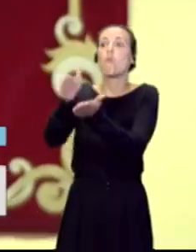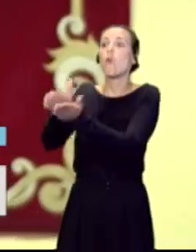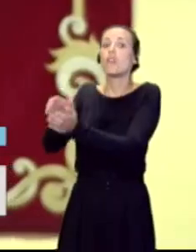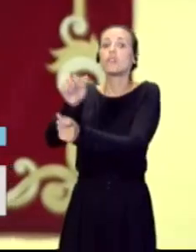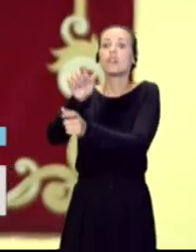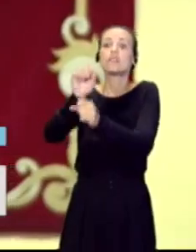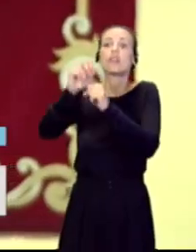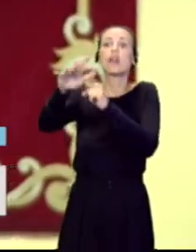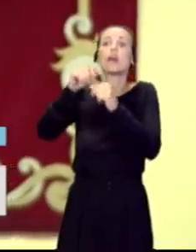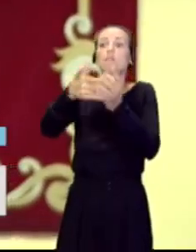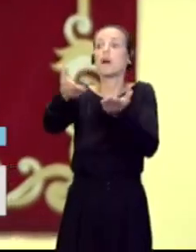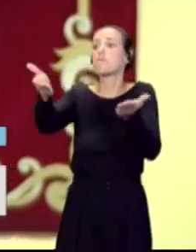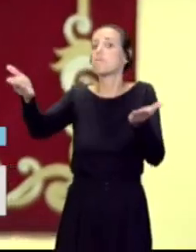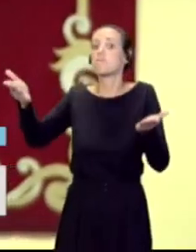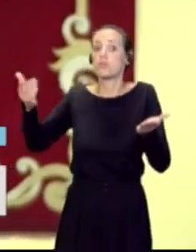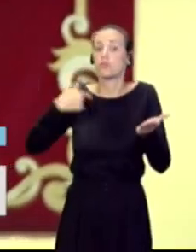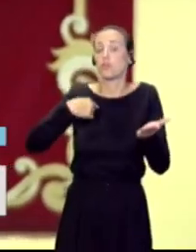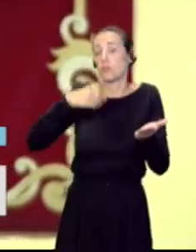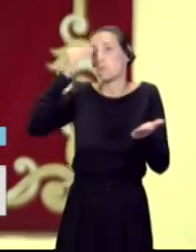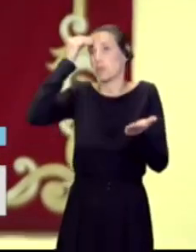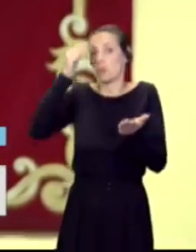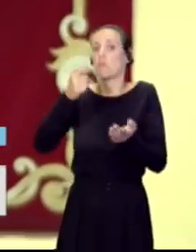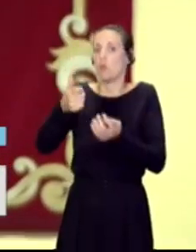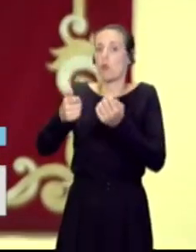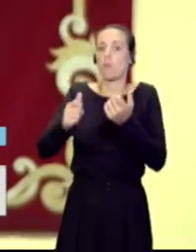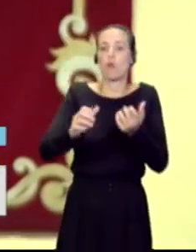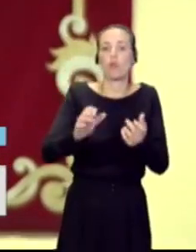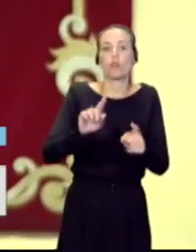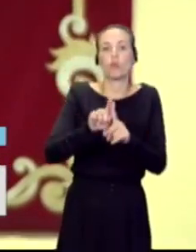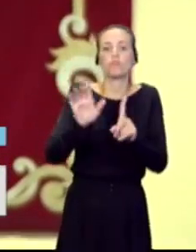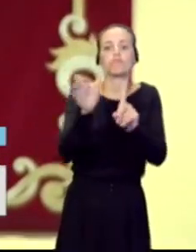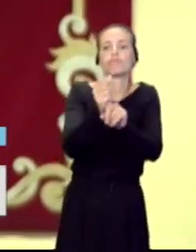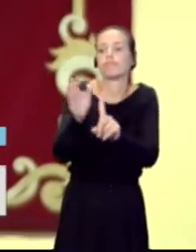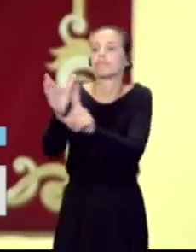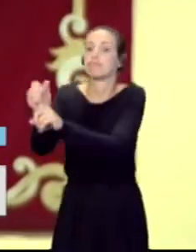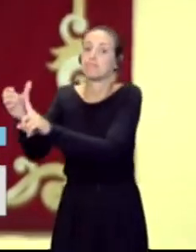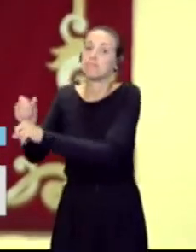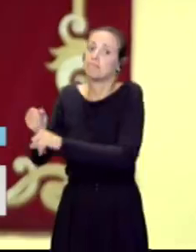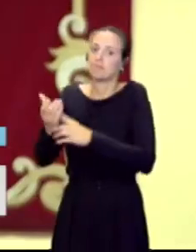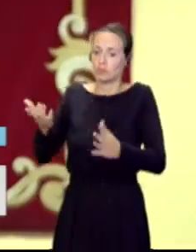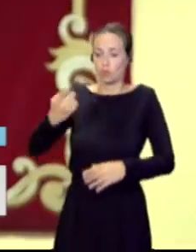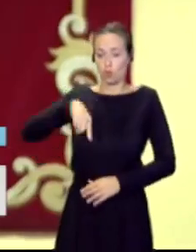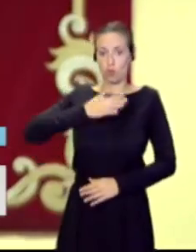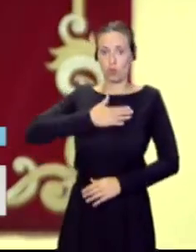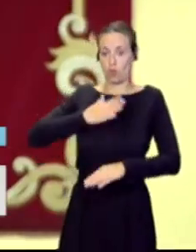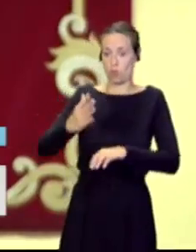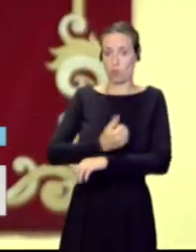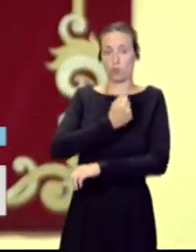que supongo yo que se irán recuperando poco a poco, por lo tanto la primera institución insular va a decretar